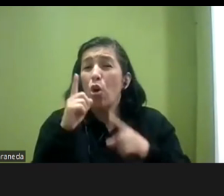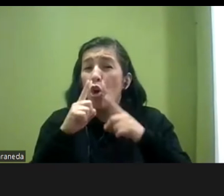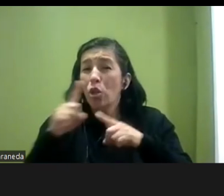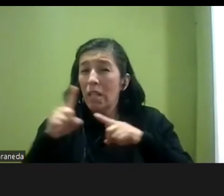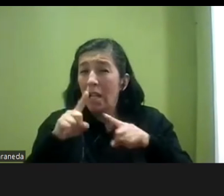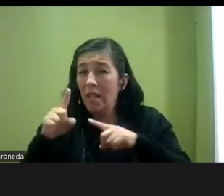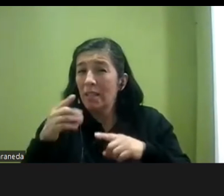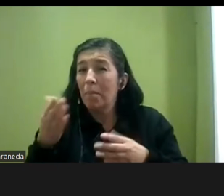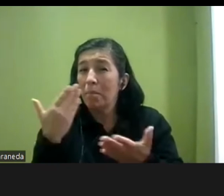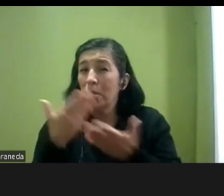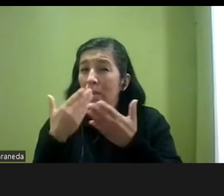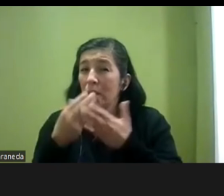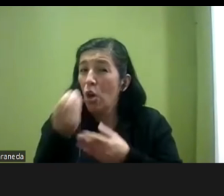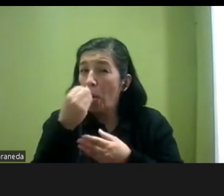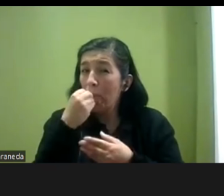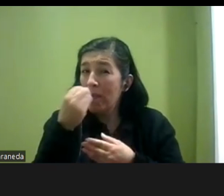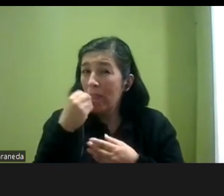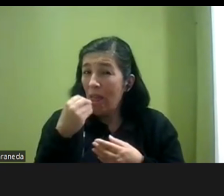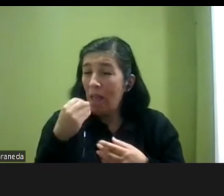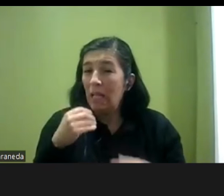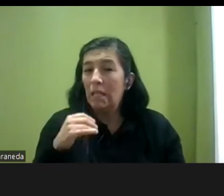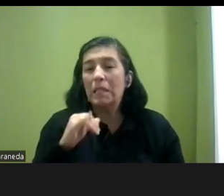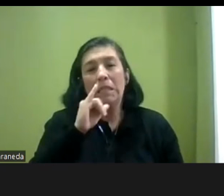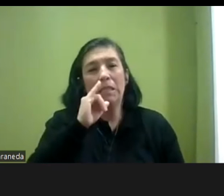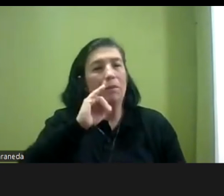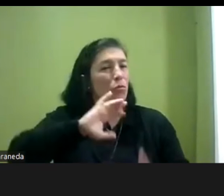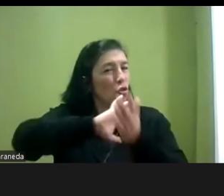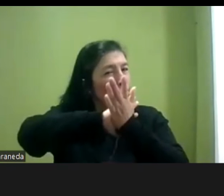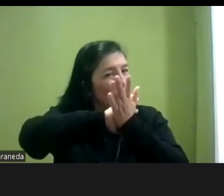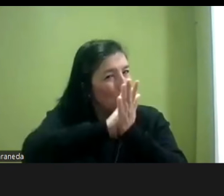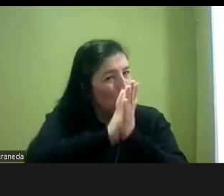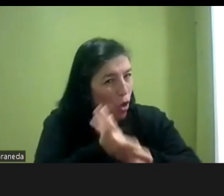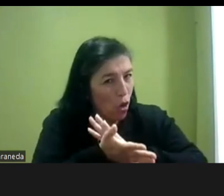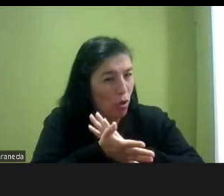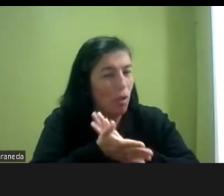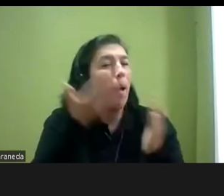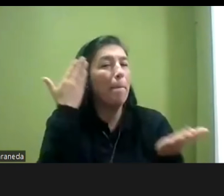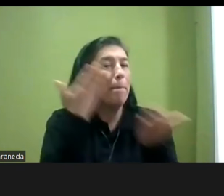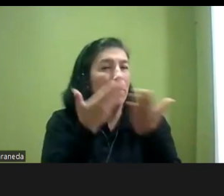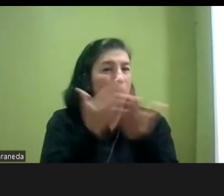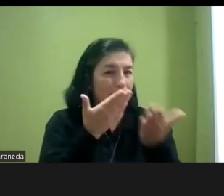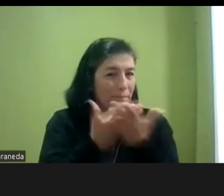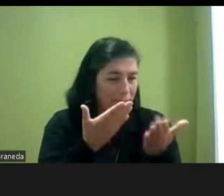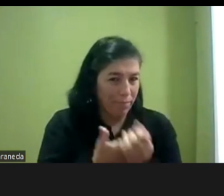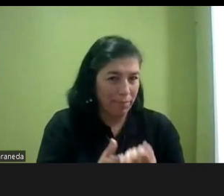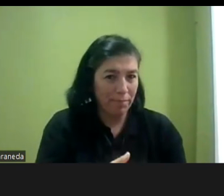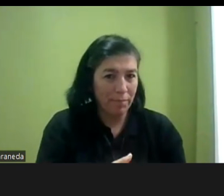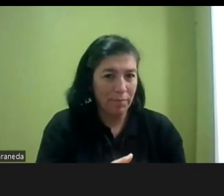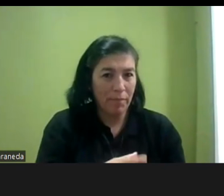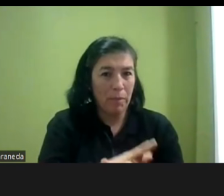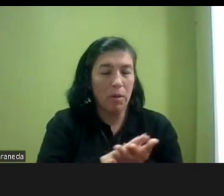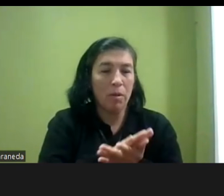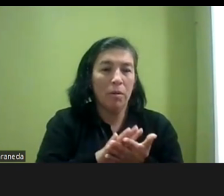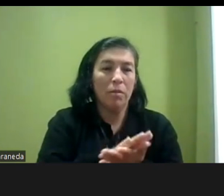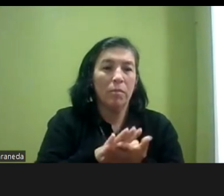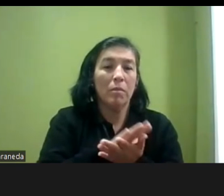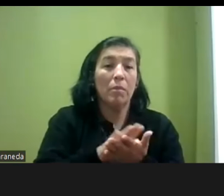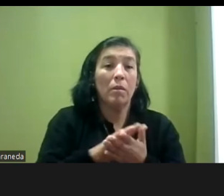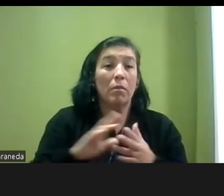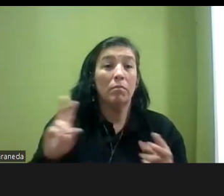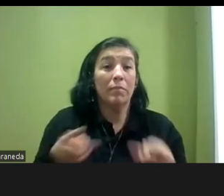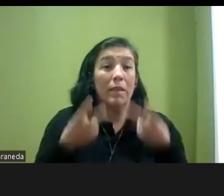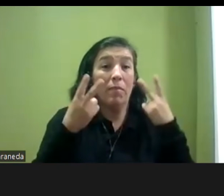cosa? Sí, todo se aprovecha, ya sea para subsistencia